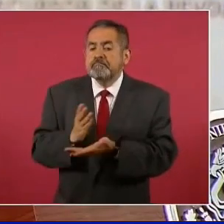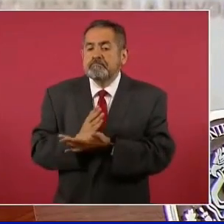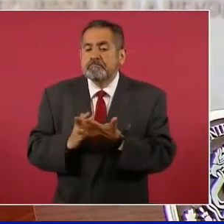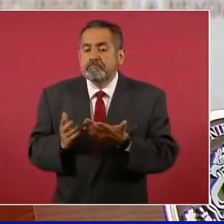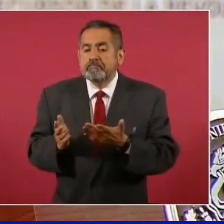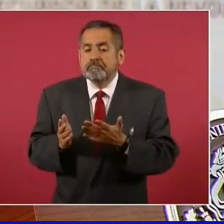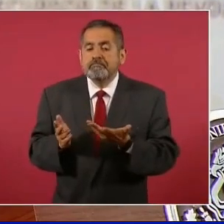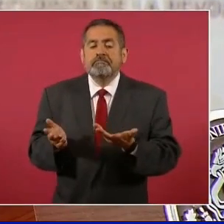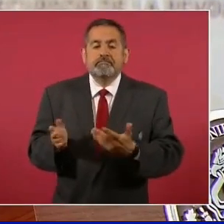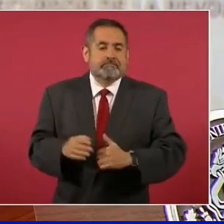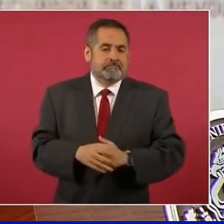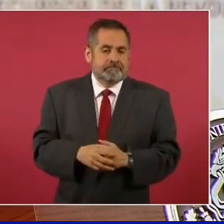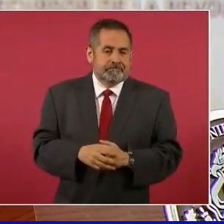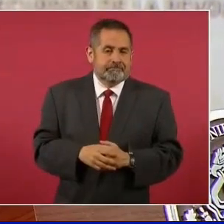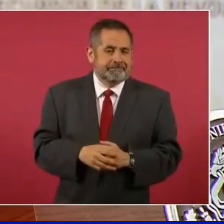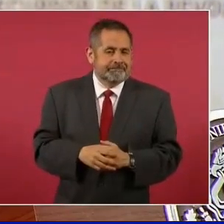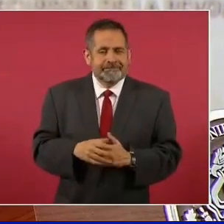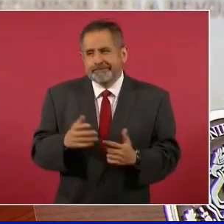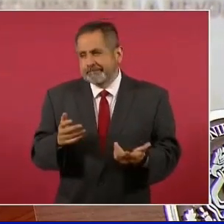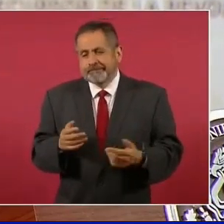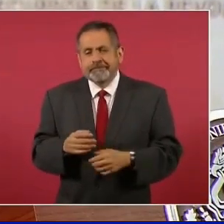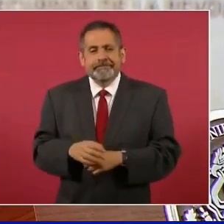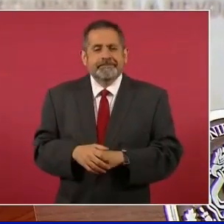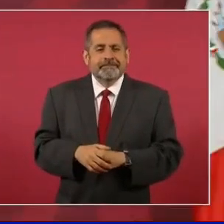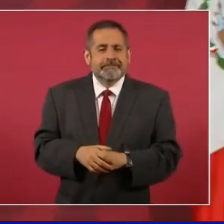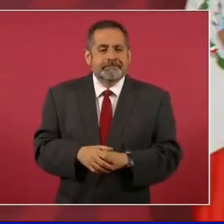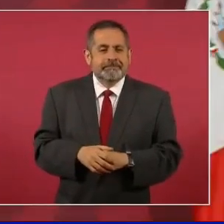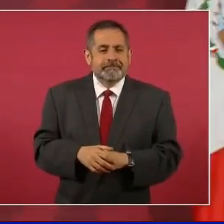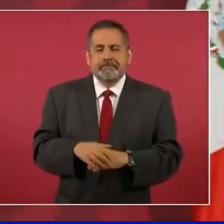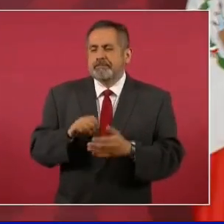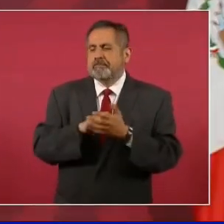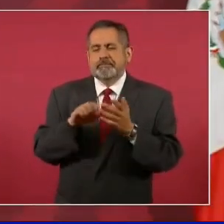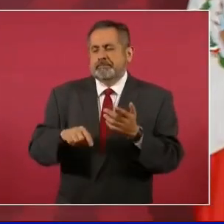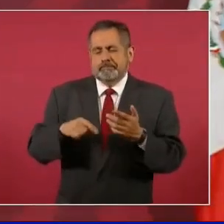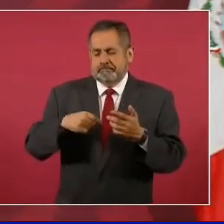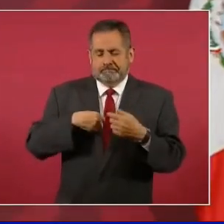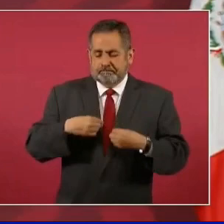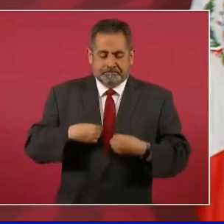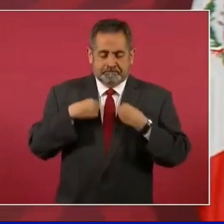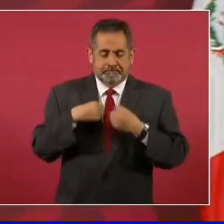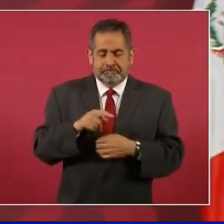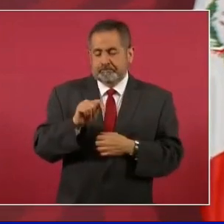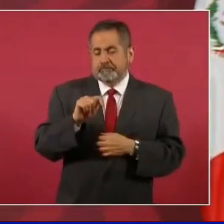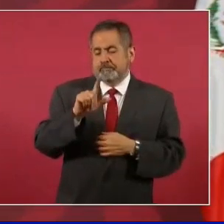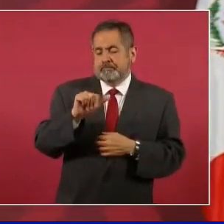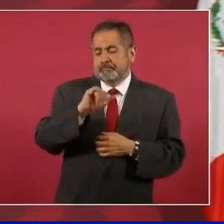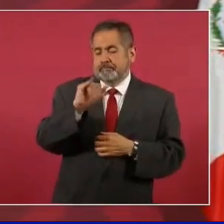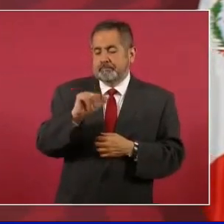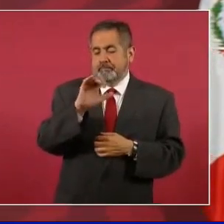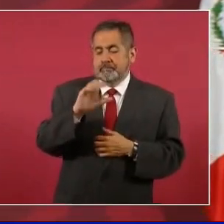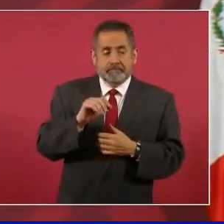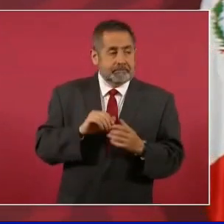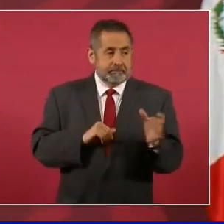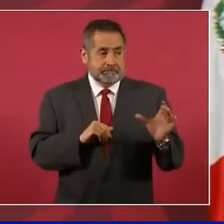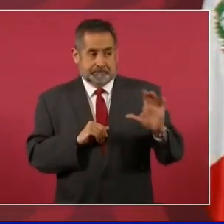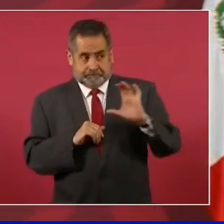sino si era de Tlaxiaco el que recibía